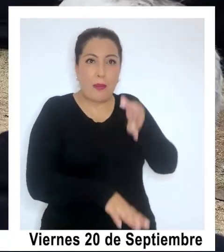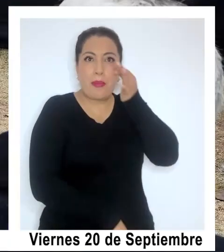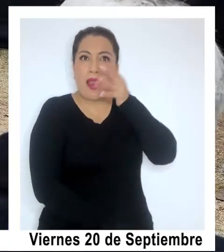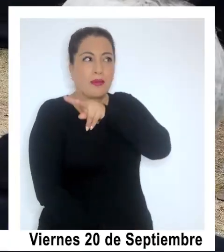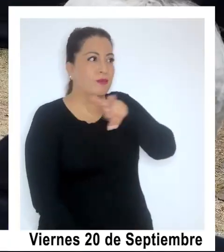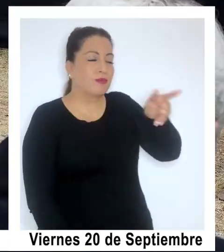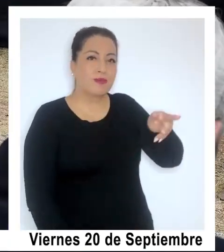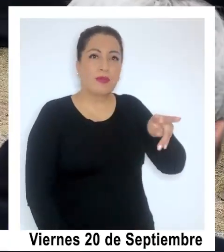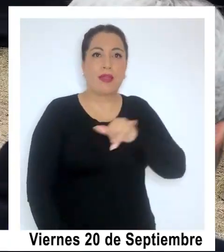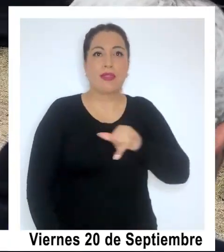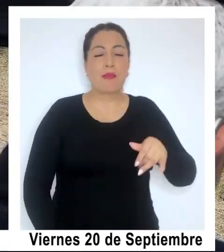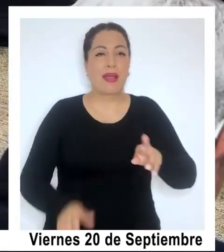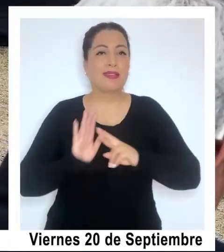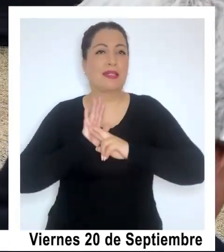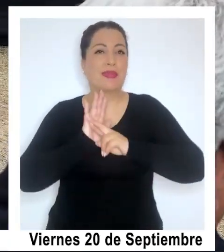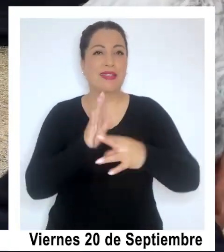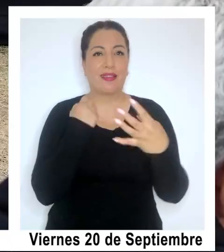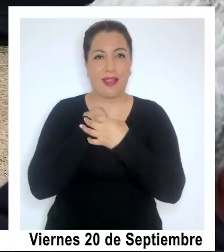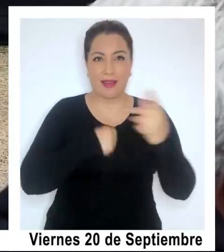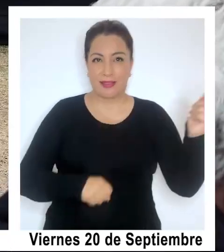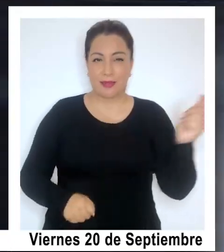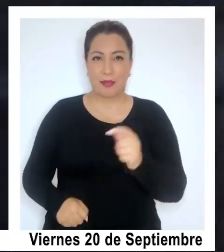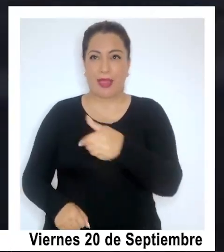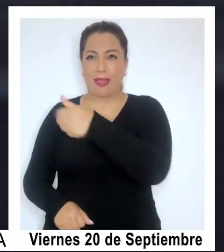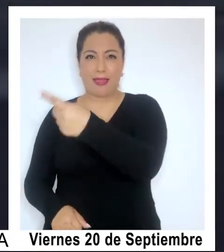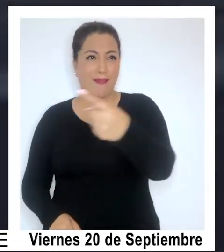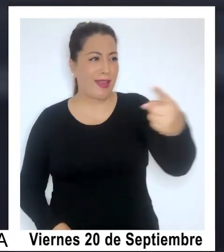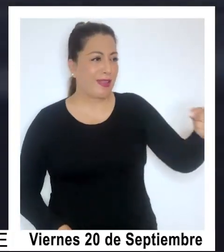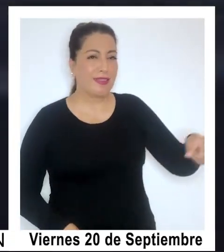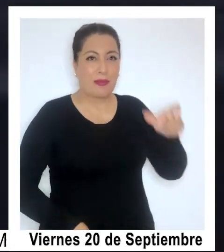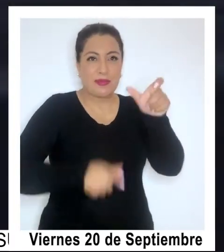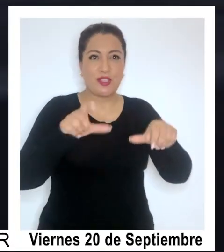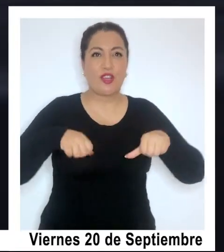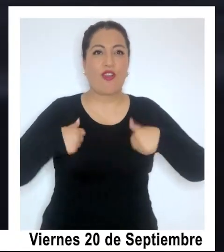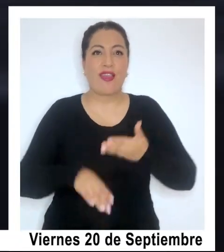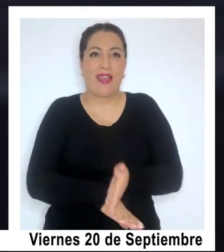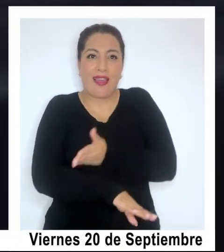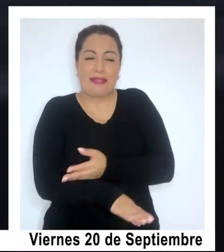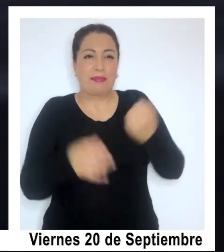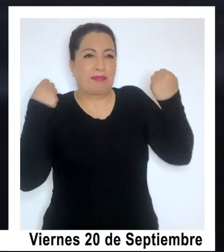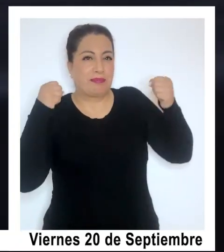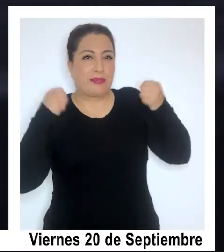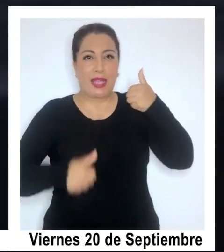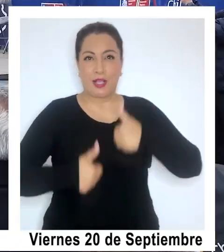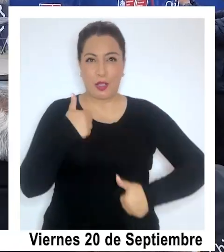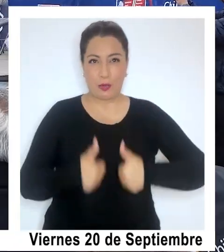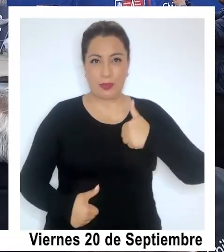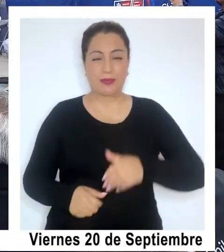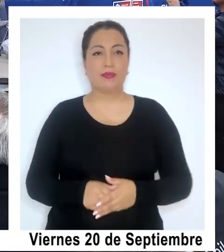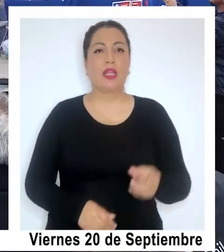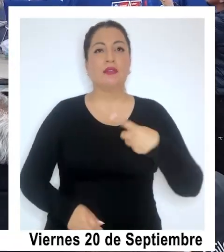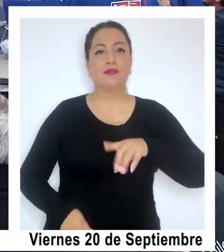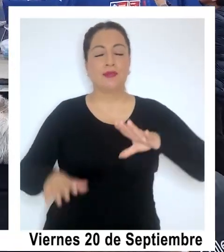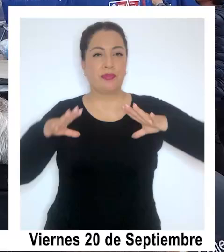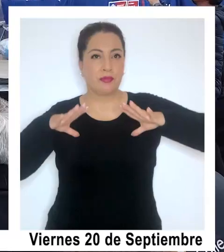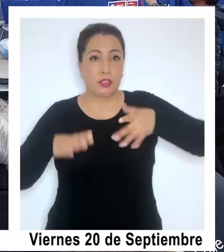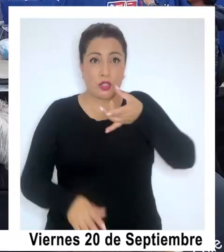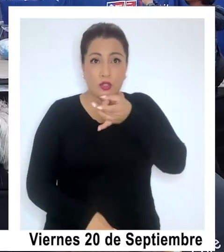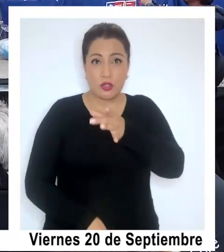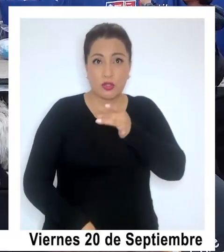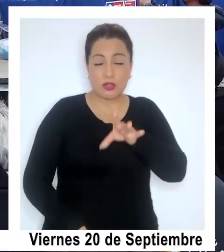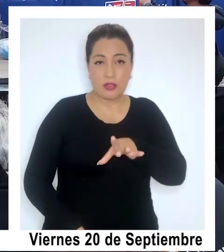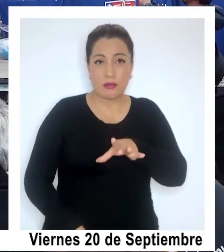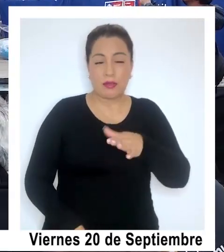cómo van a salir a representar a la región todos estos jóvenes que han trabajado enormemente para competir. Estamos felices porque no